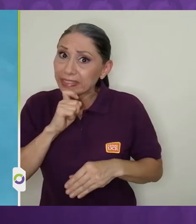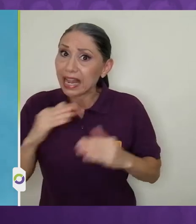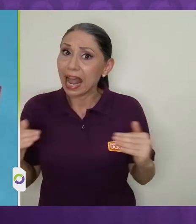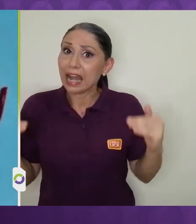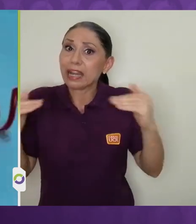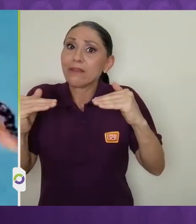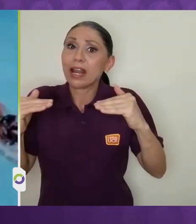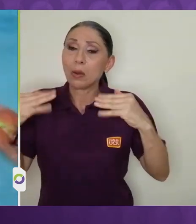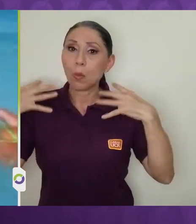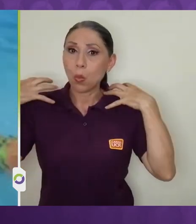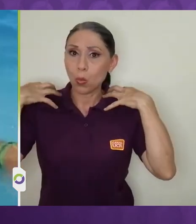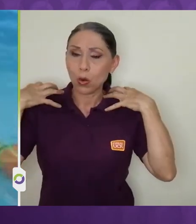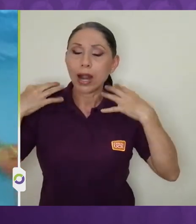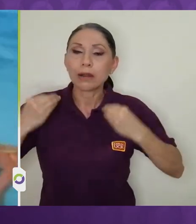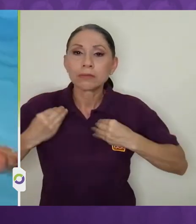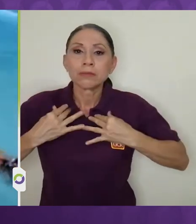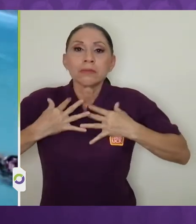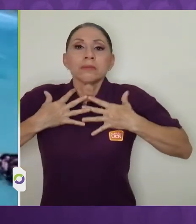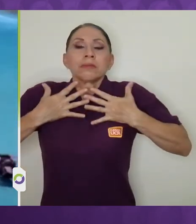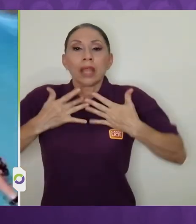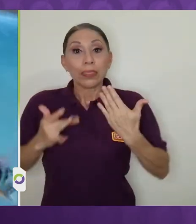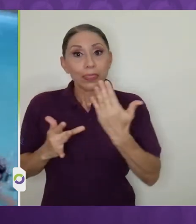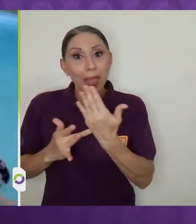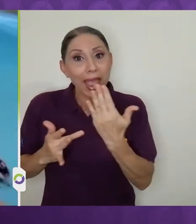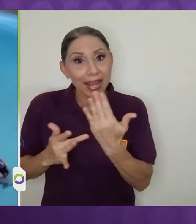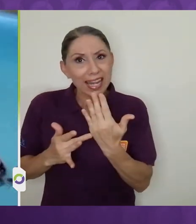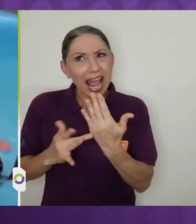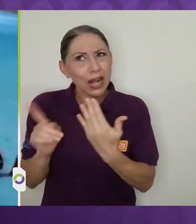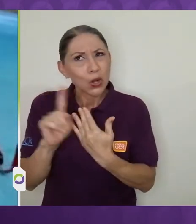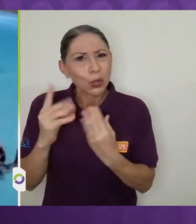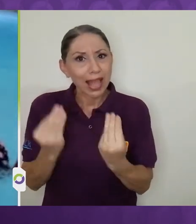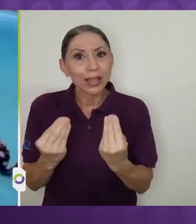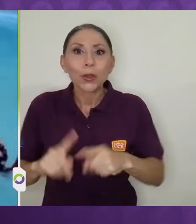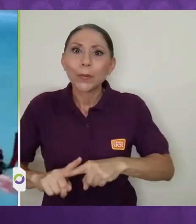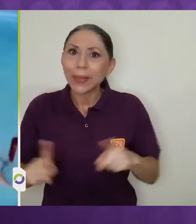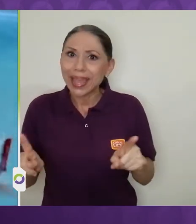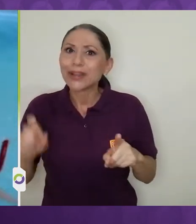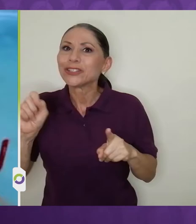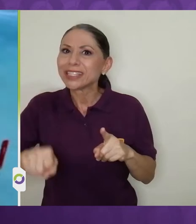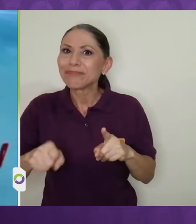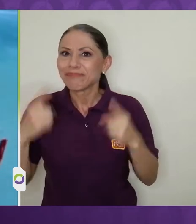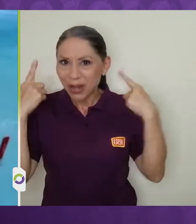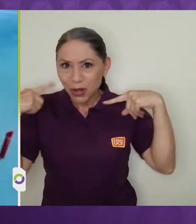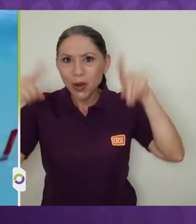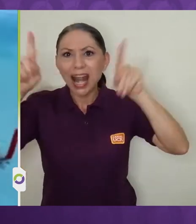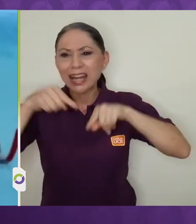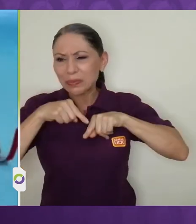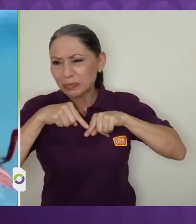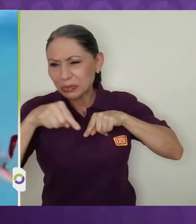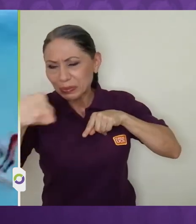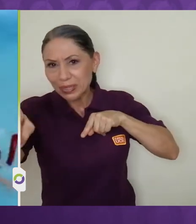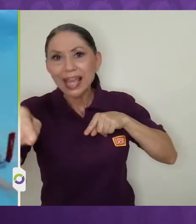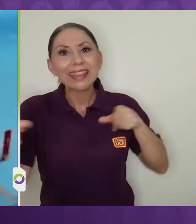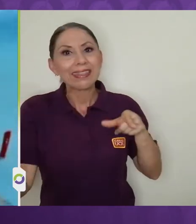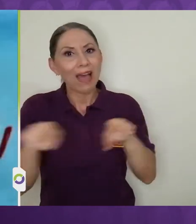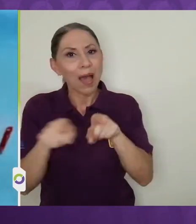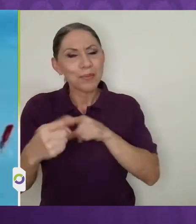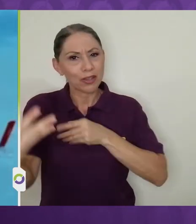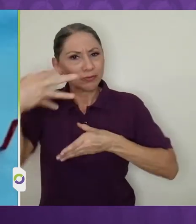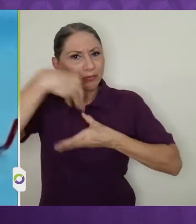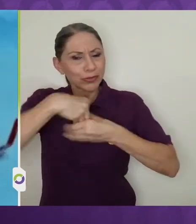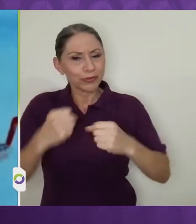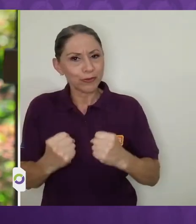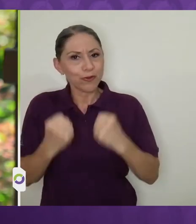como pulmonar en el aire, técnica no tanto, pero sí como distancias y como